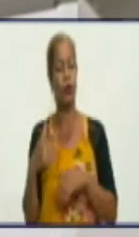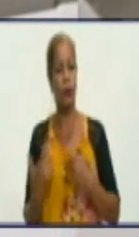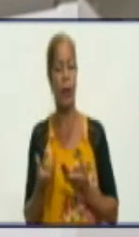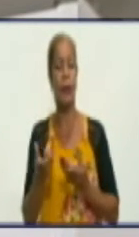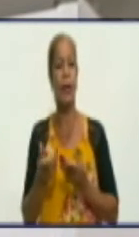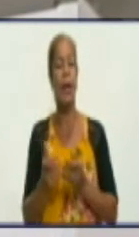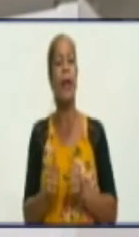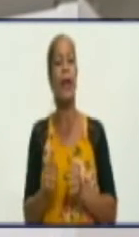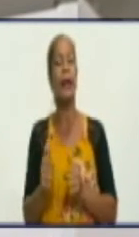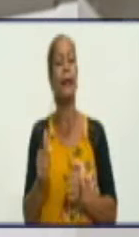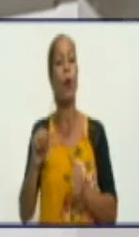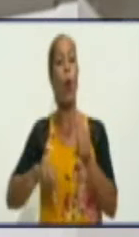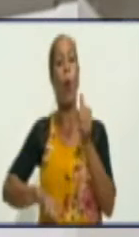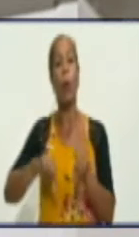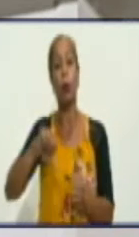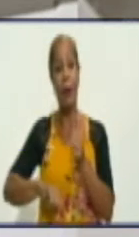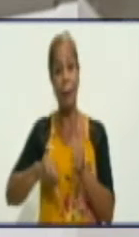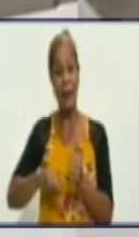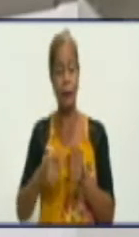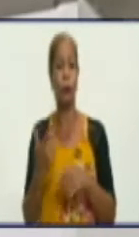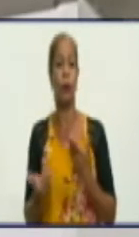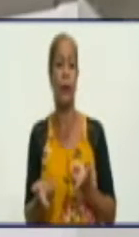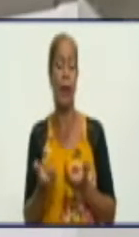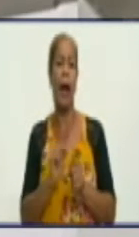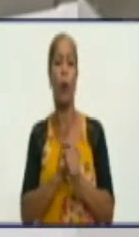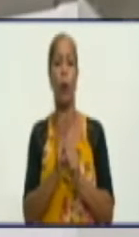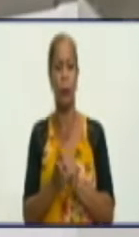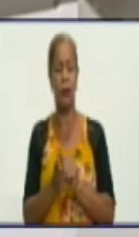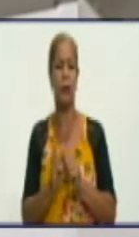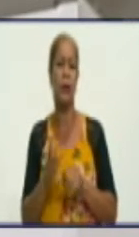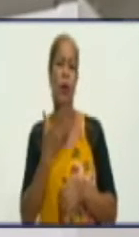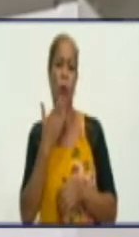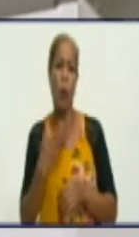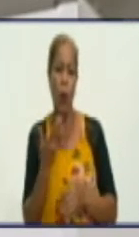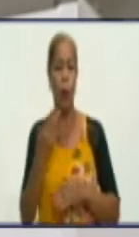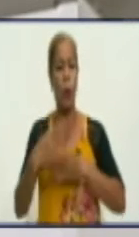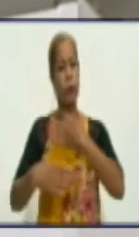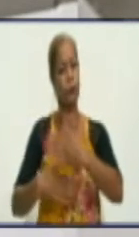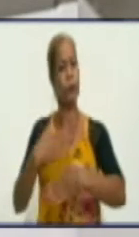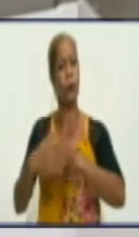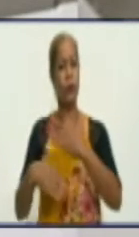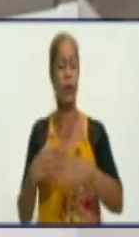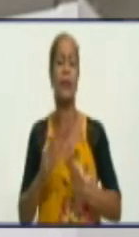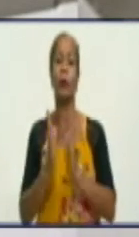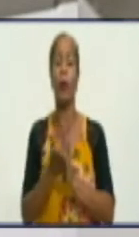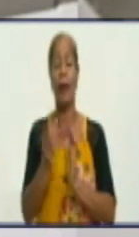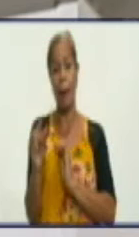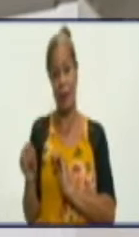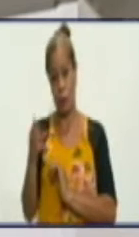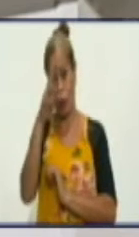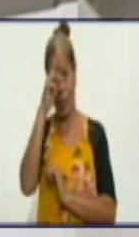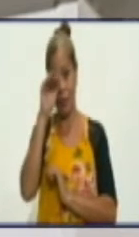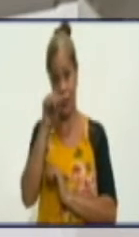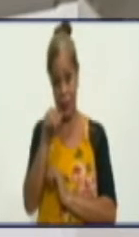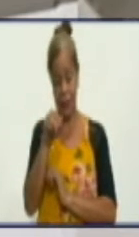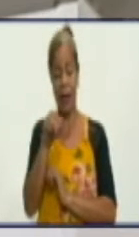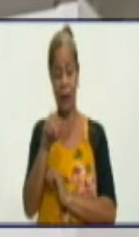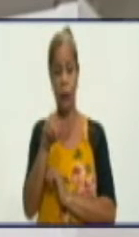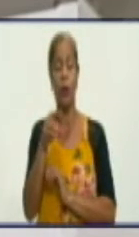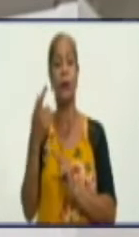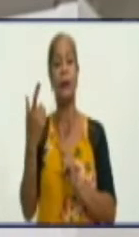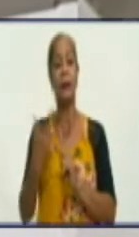la COVID-19 en las últimas 24 horas, pacientes ingresados, cómo evolucionan clínicamente estos pacientes a la enfermedad,